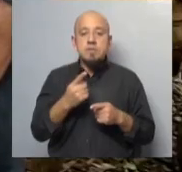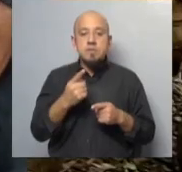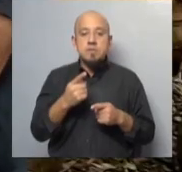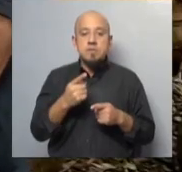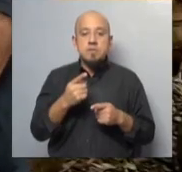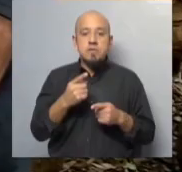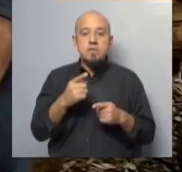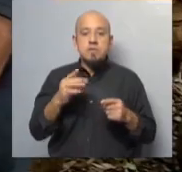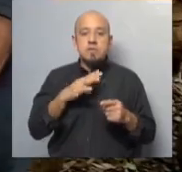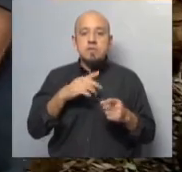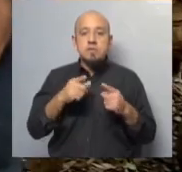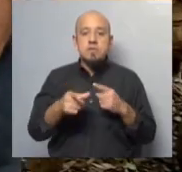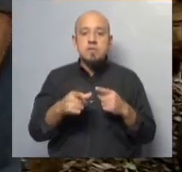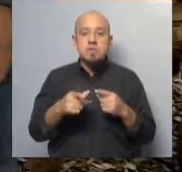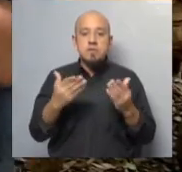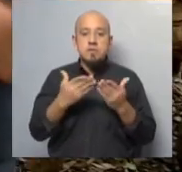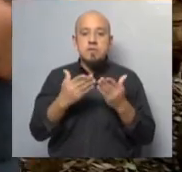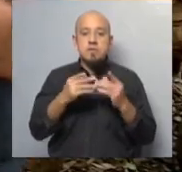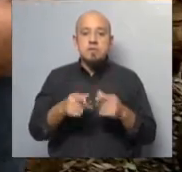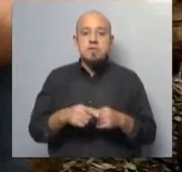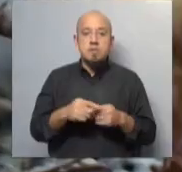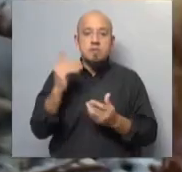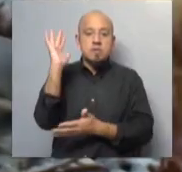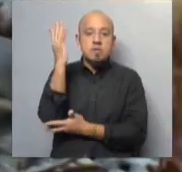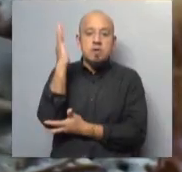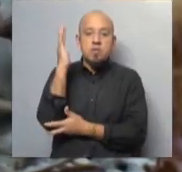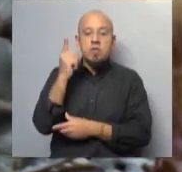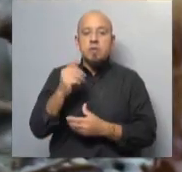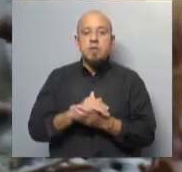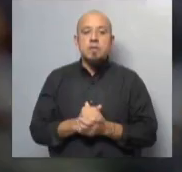boleto registrado y estudiado en los robles de Roosevelt. Una maravilla.